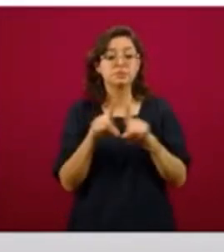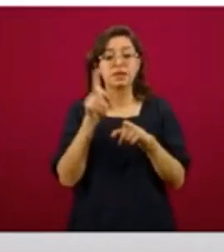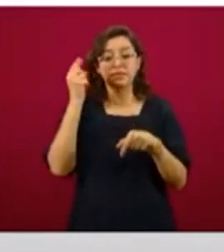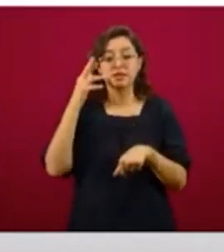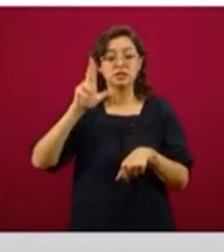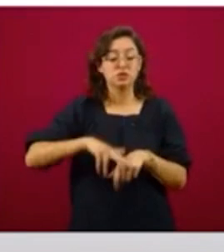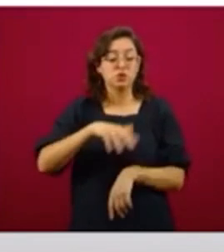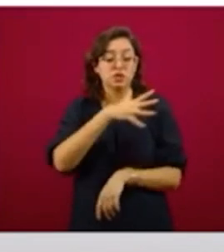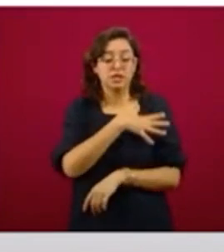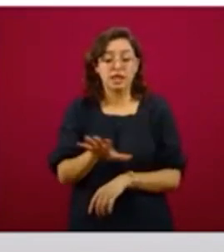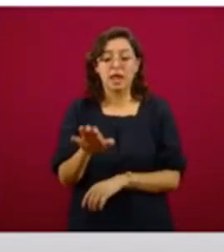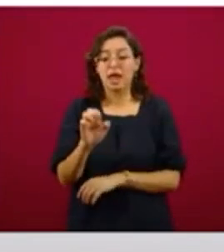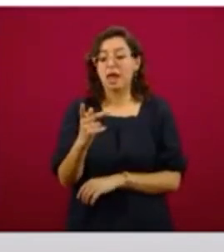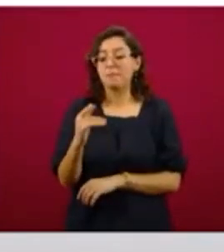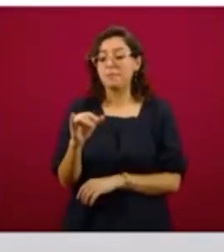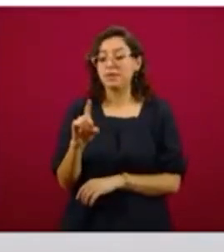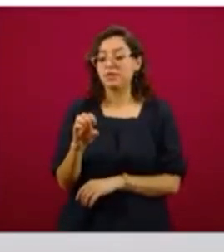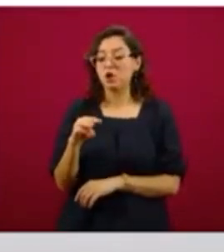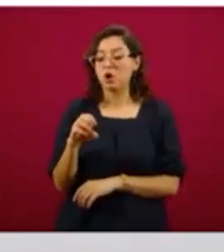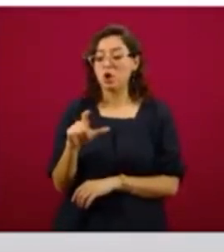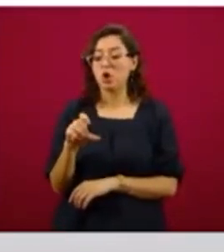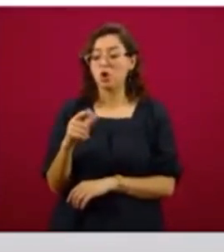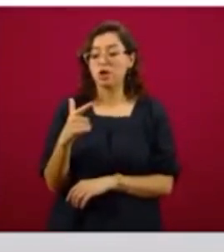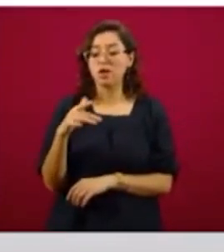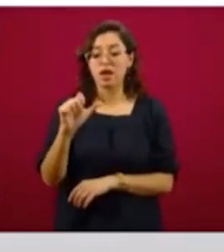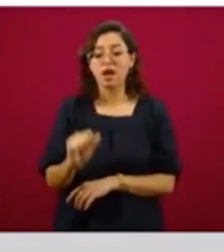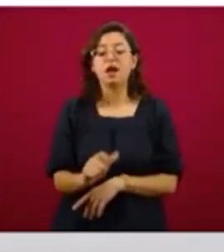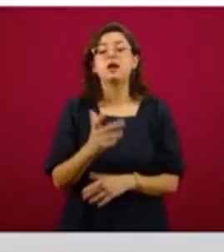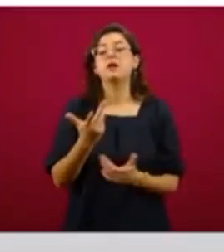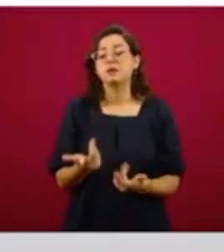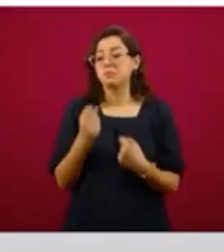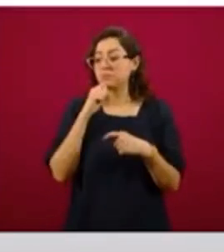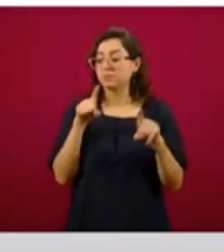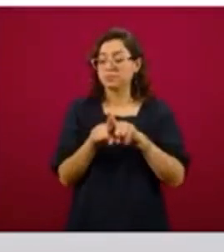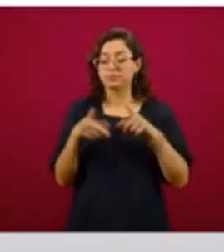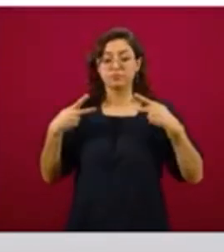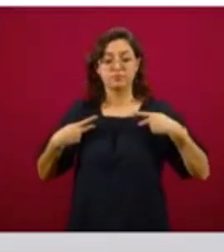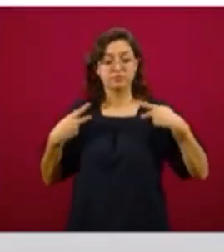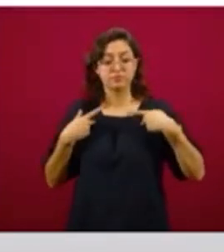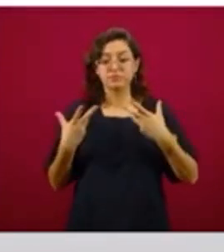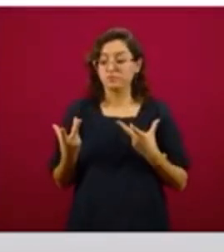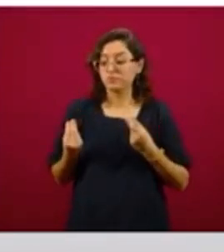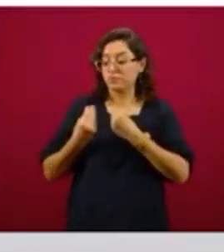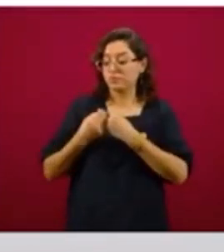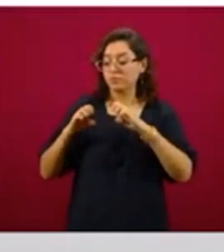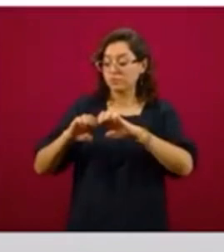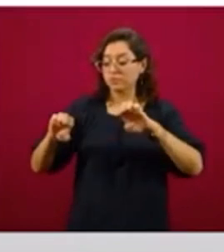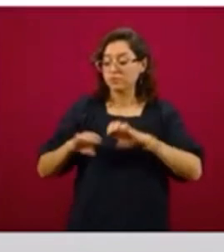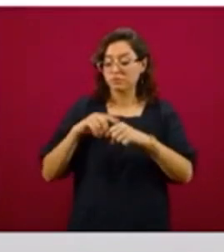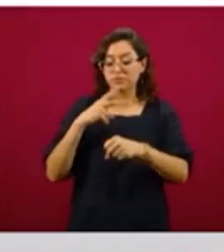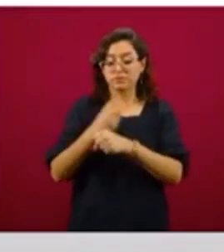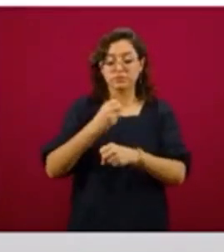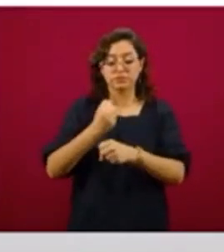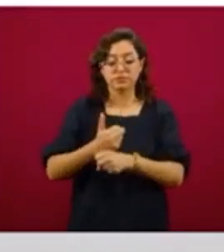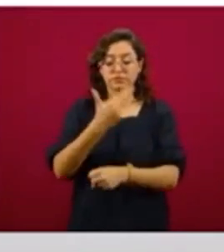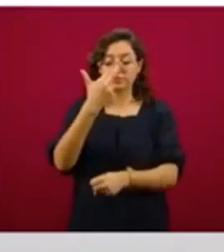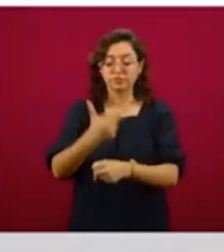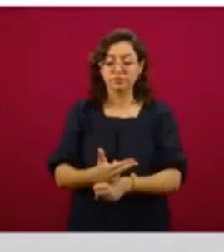en el instituto de diagnóstico y referencia epidemiológicos las personas que trabajan con nosotros en la subsecretaría